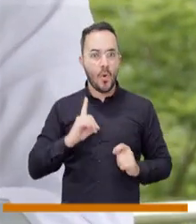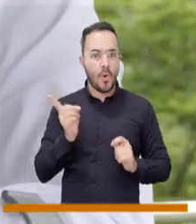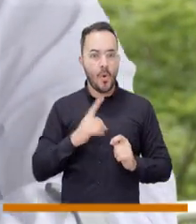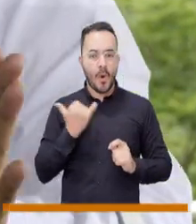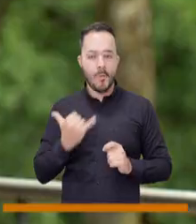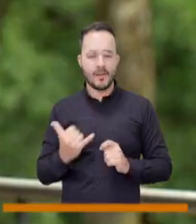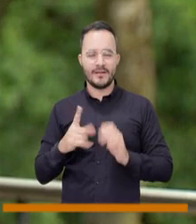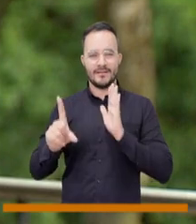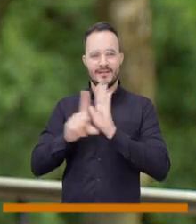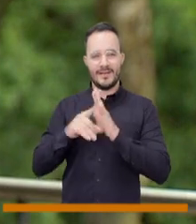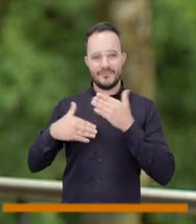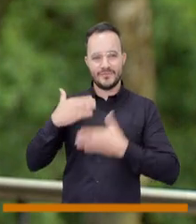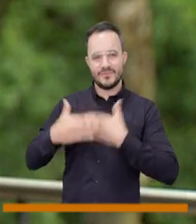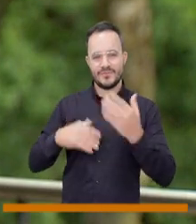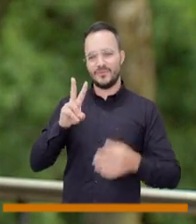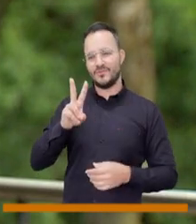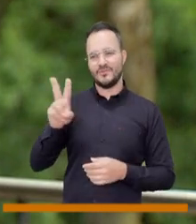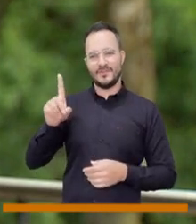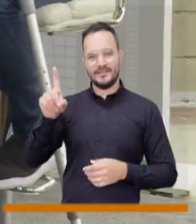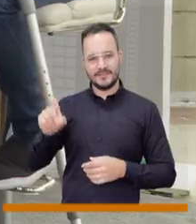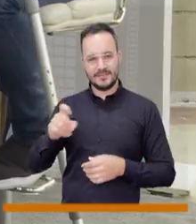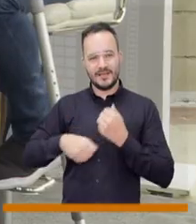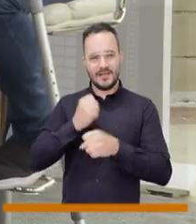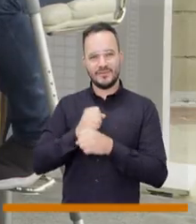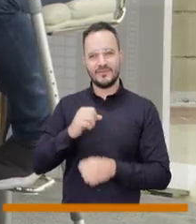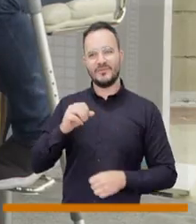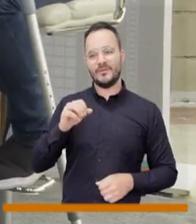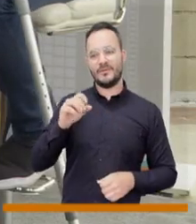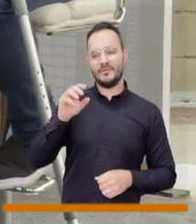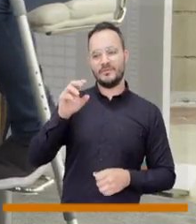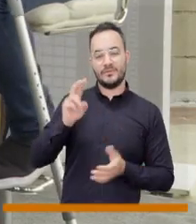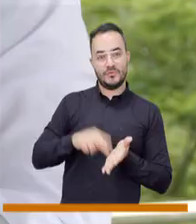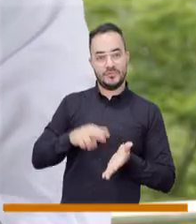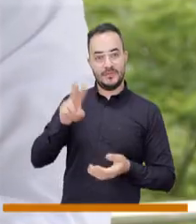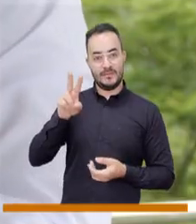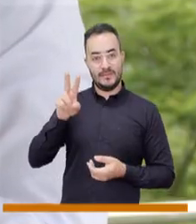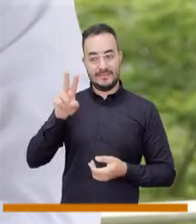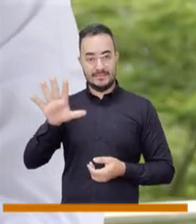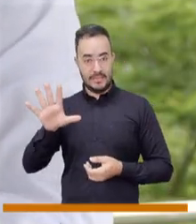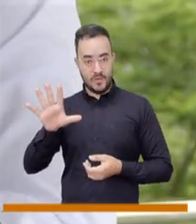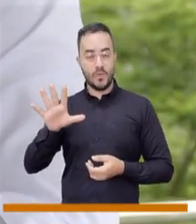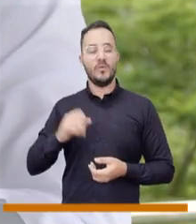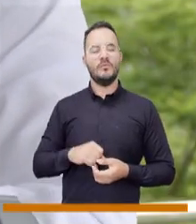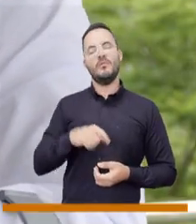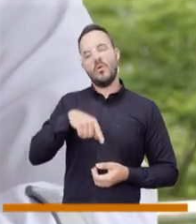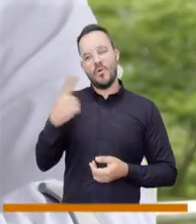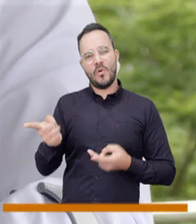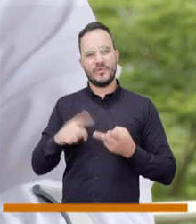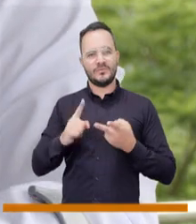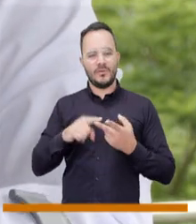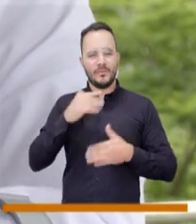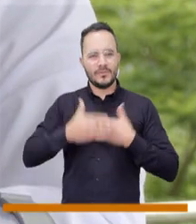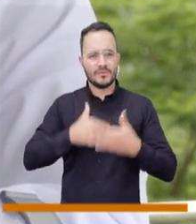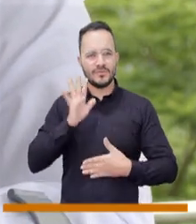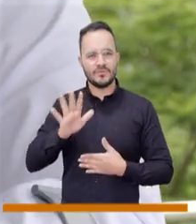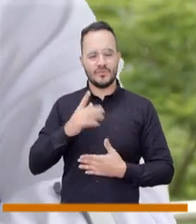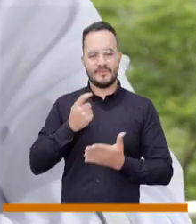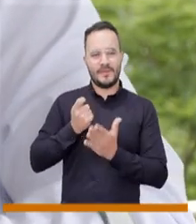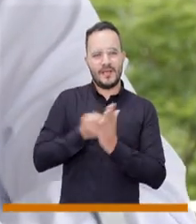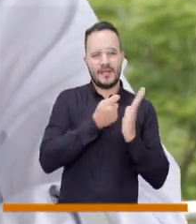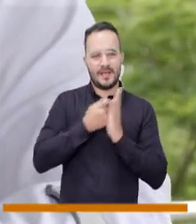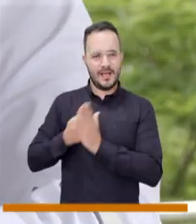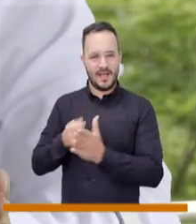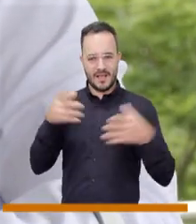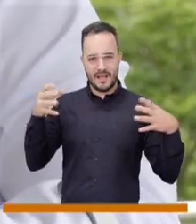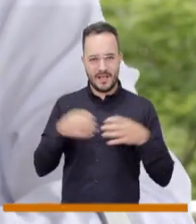cláusula. No, tiene que agotar los pasos de ley 226 del 95 y luego tiene que agotar los otros dos pasos que tiene el acuerdo de accionistas,